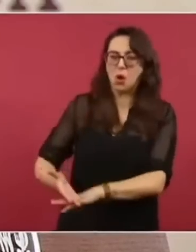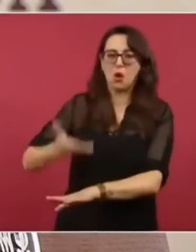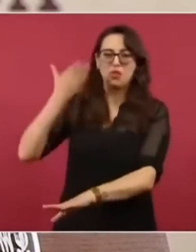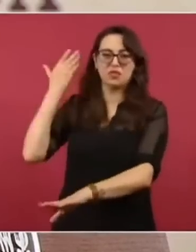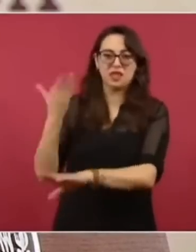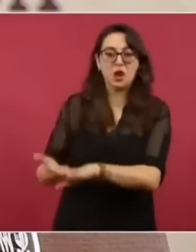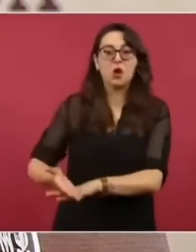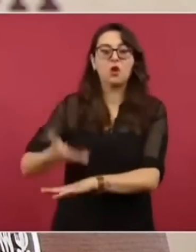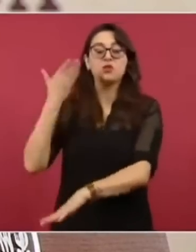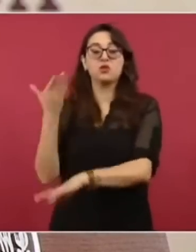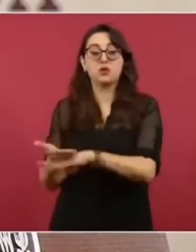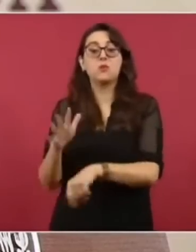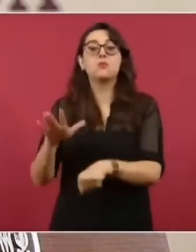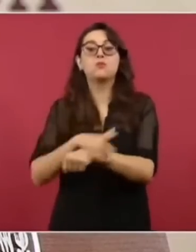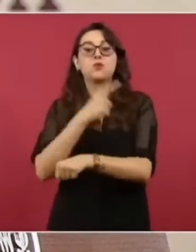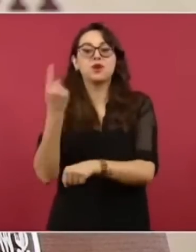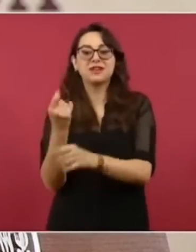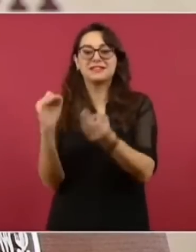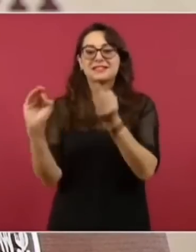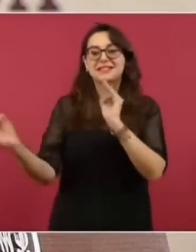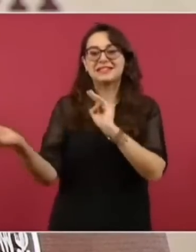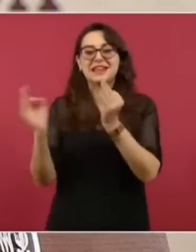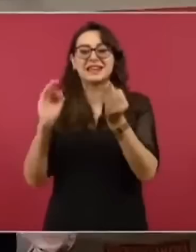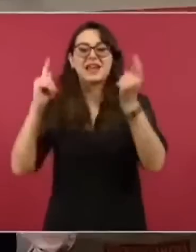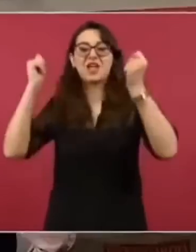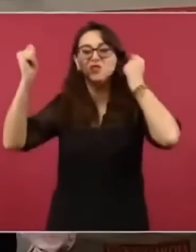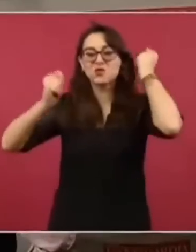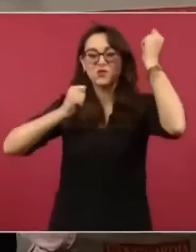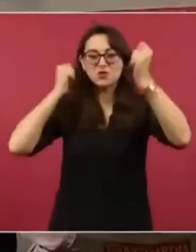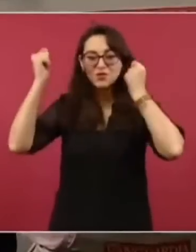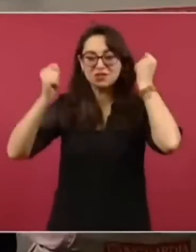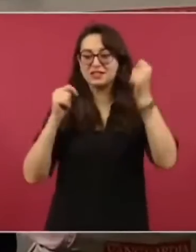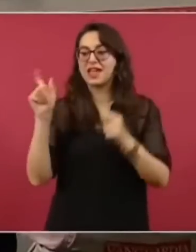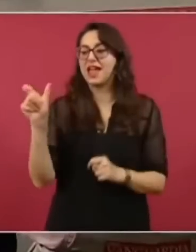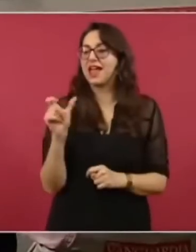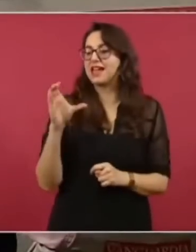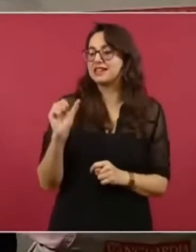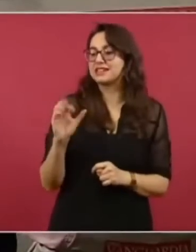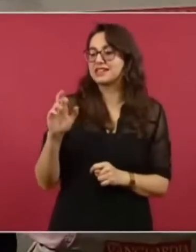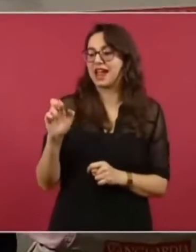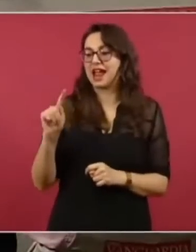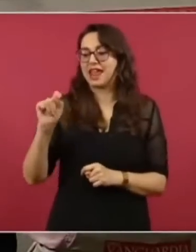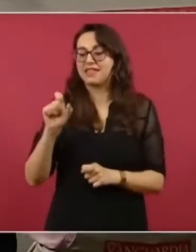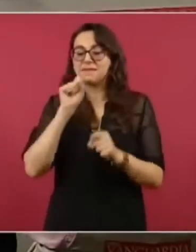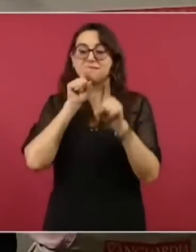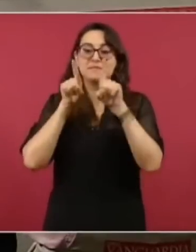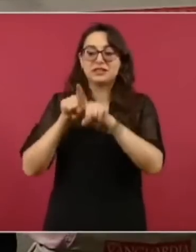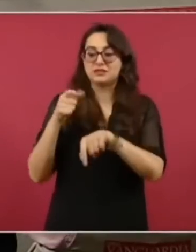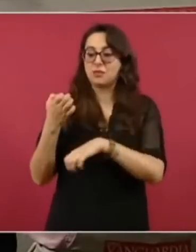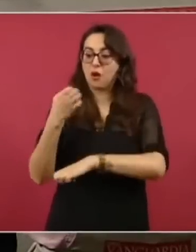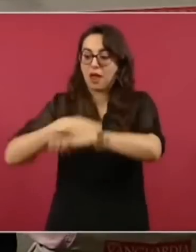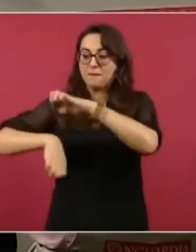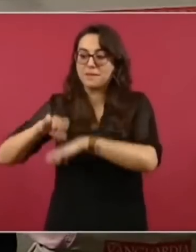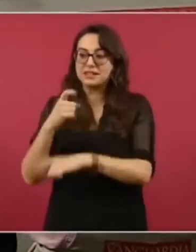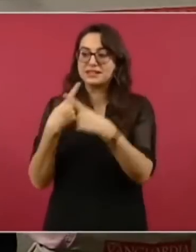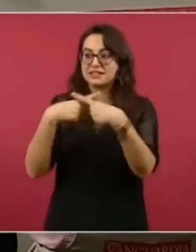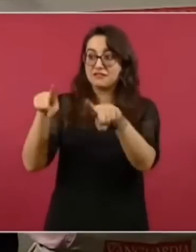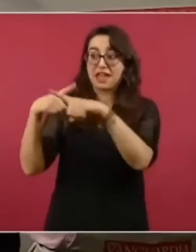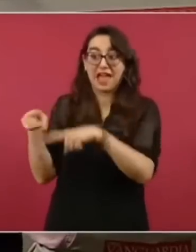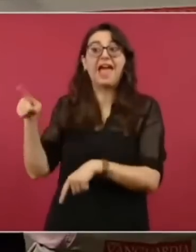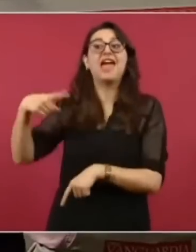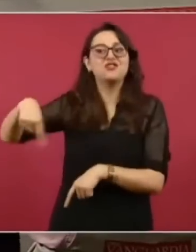consorcios turísticos como Xcaret, así como desarrollos inmobiliarios, que sí Ellos sí devastan la